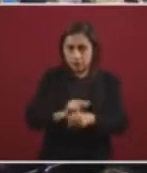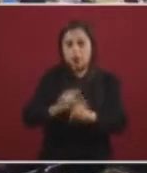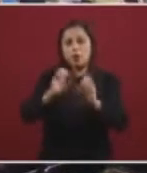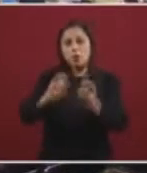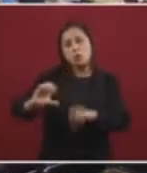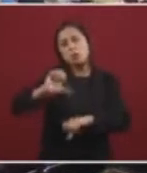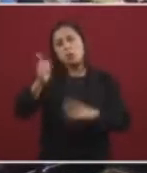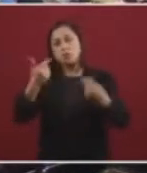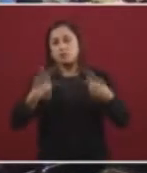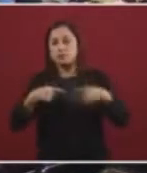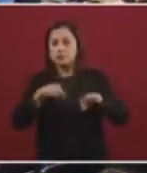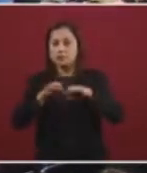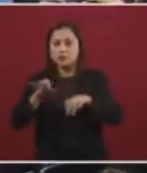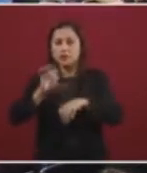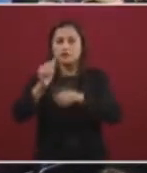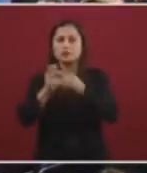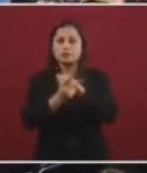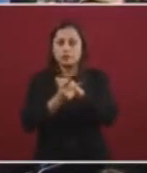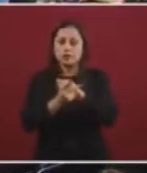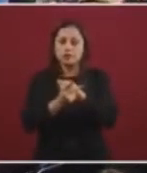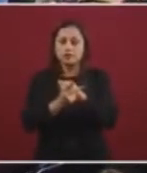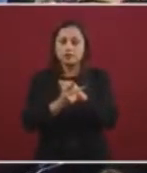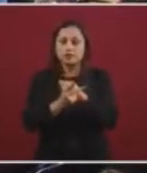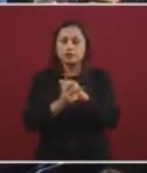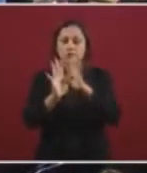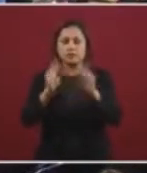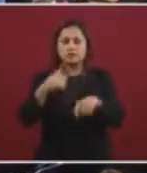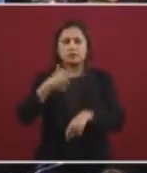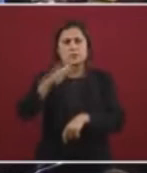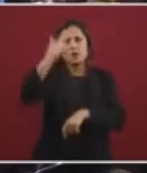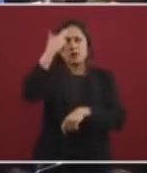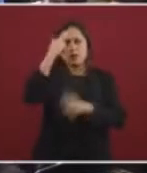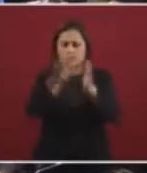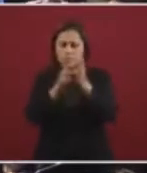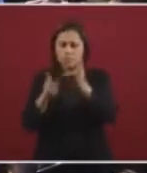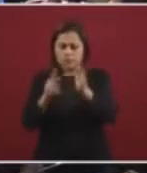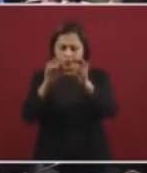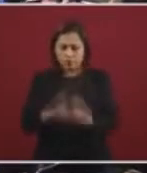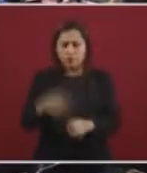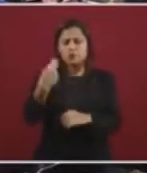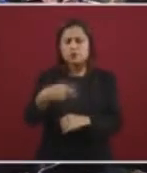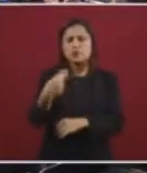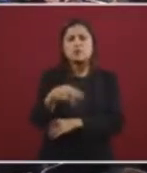Recuerdo casi unas 8 columnas del País en España,